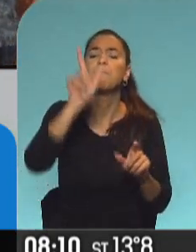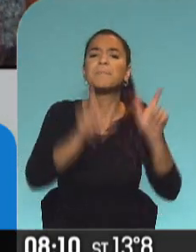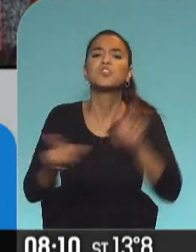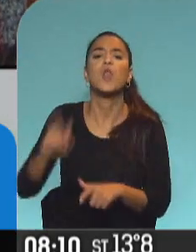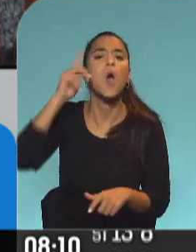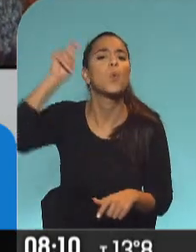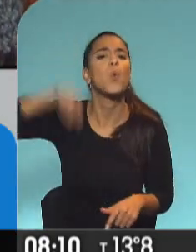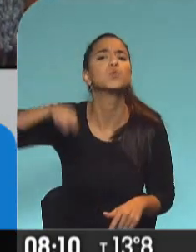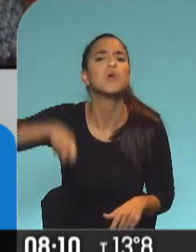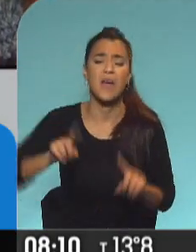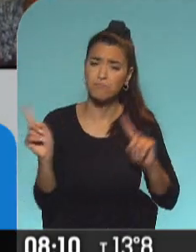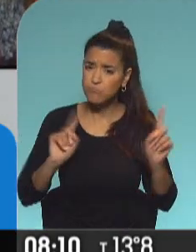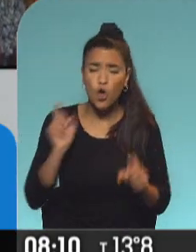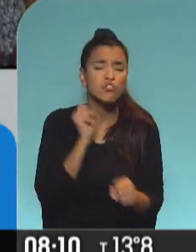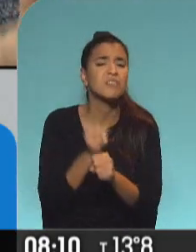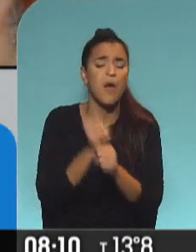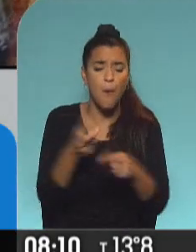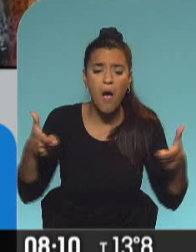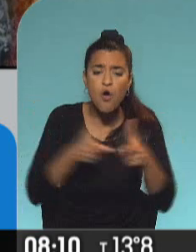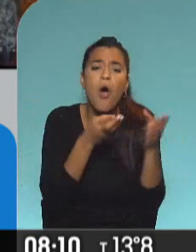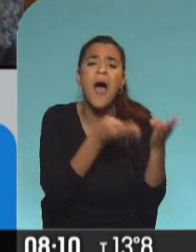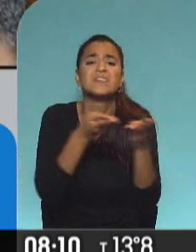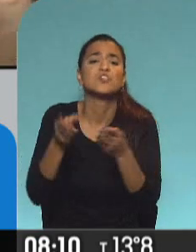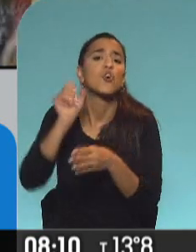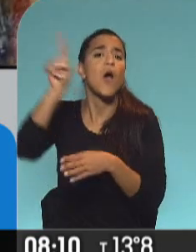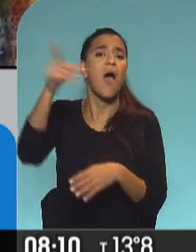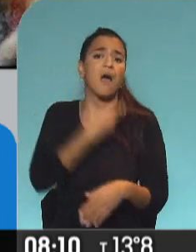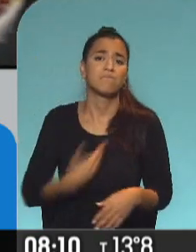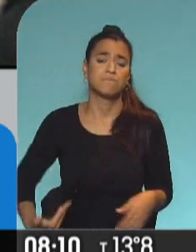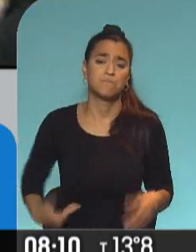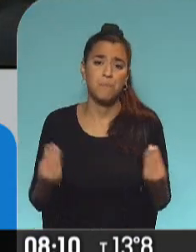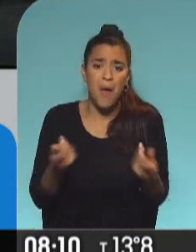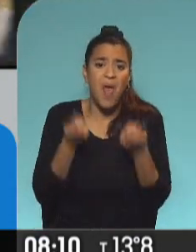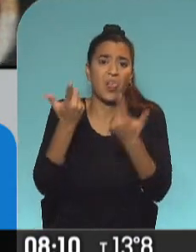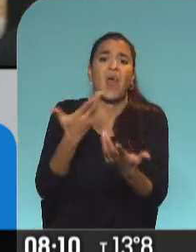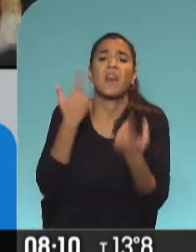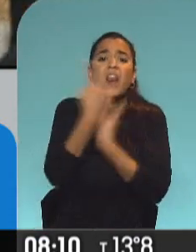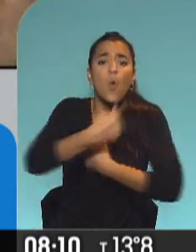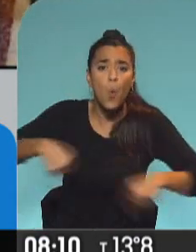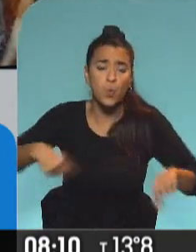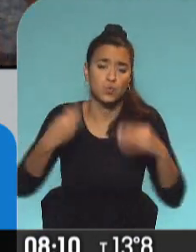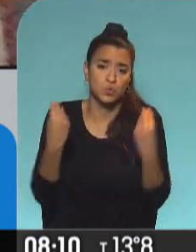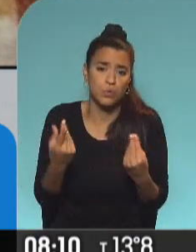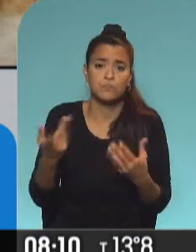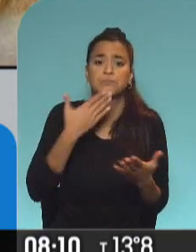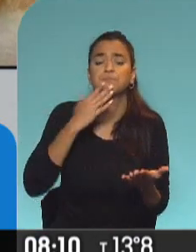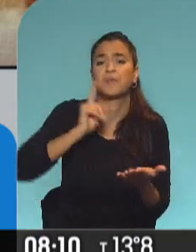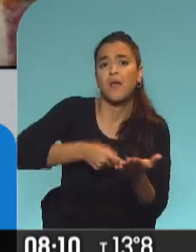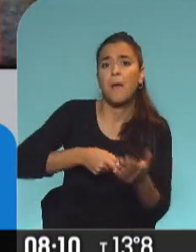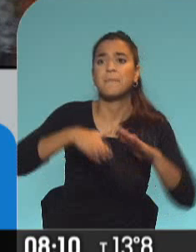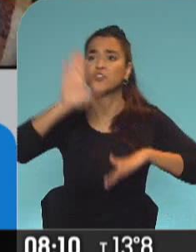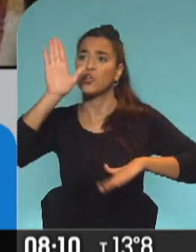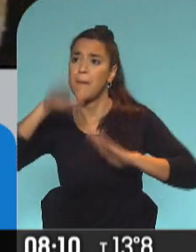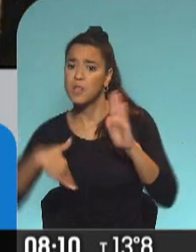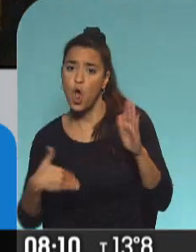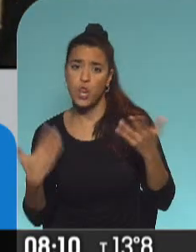son personas que lo que van a hacer es un trabajo de asesoramiento al presidente de la Nación para construir insumos y donde tendrán seguramente dictámenes de mayoría y de minoría.